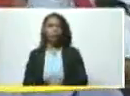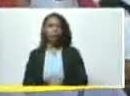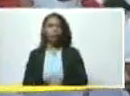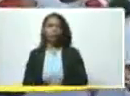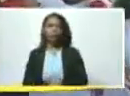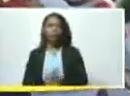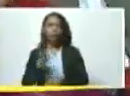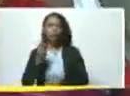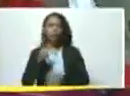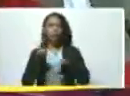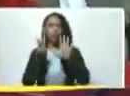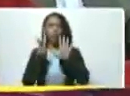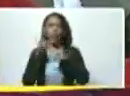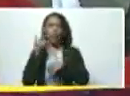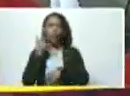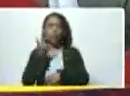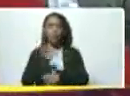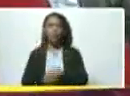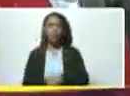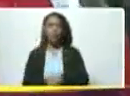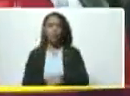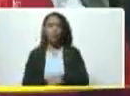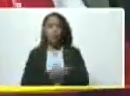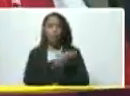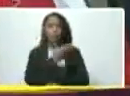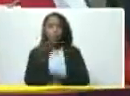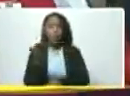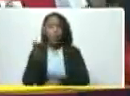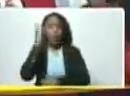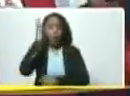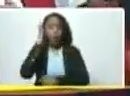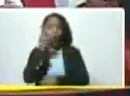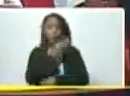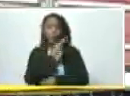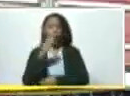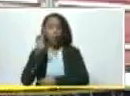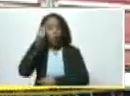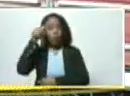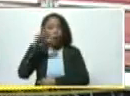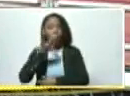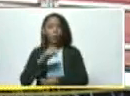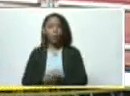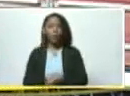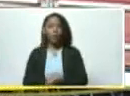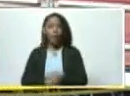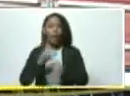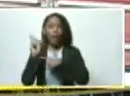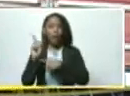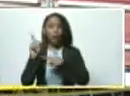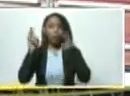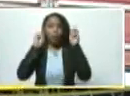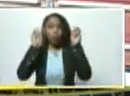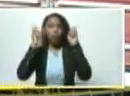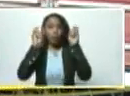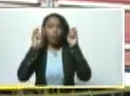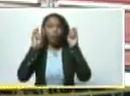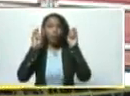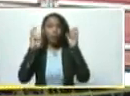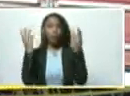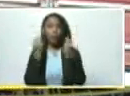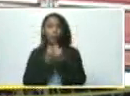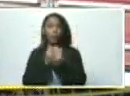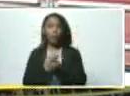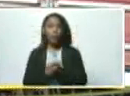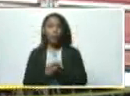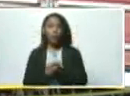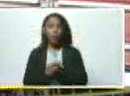Y número 7 dice, ustedes en el Congreso Bicentenario de Pueblos, esto es una síntesis, compañero,